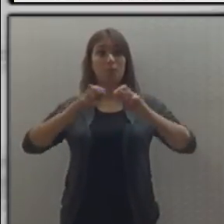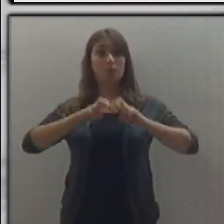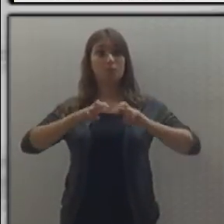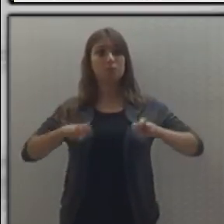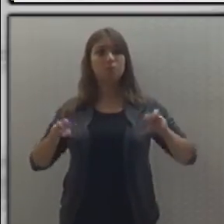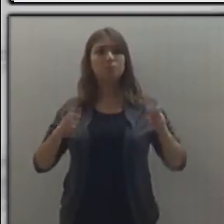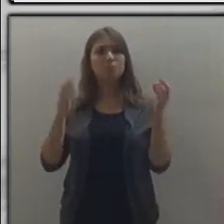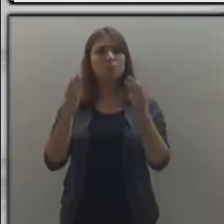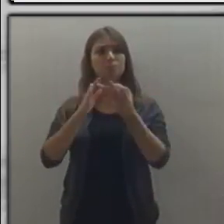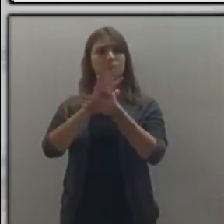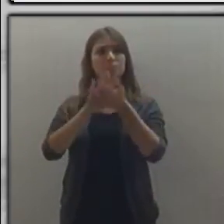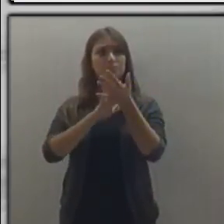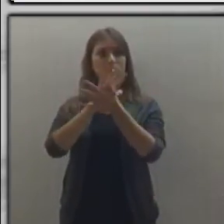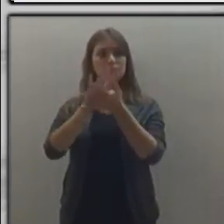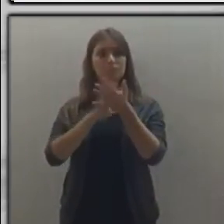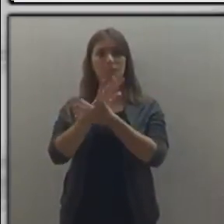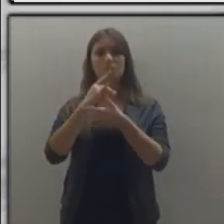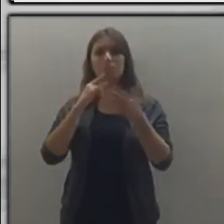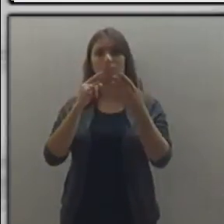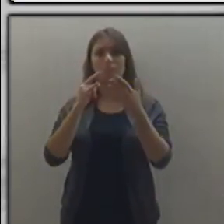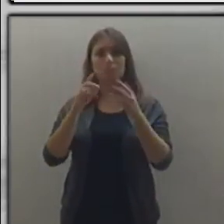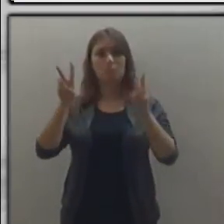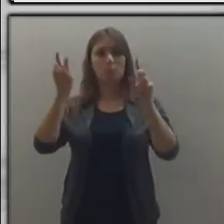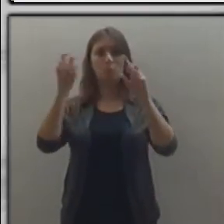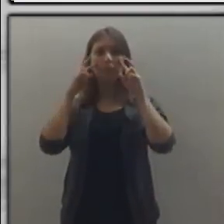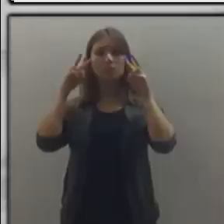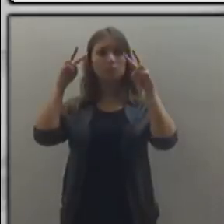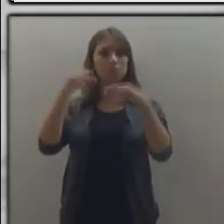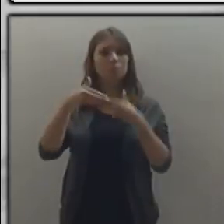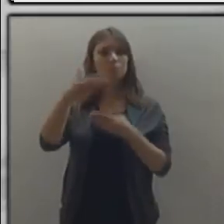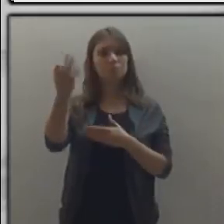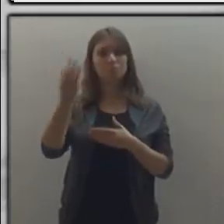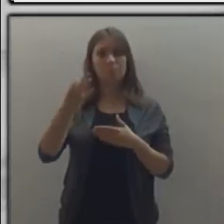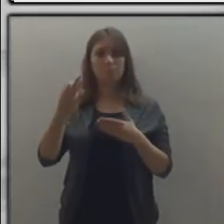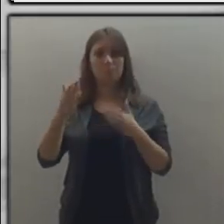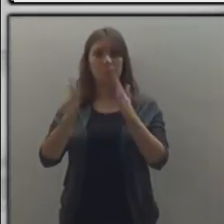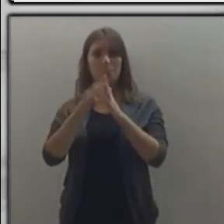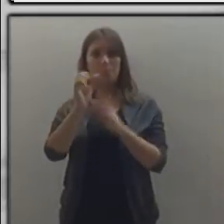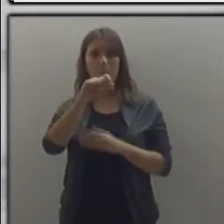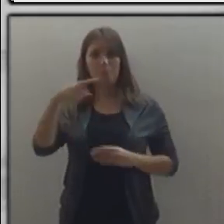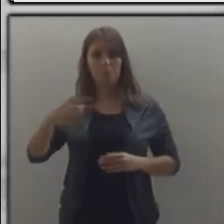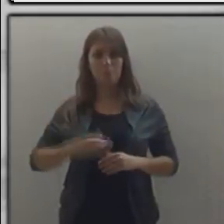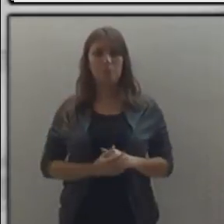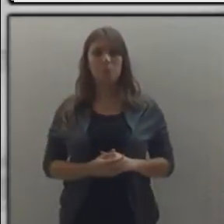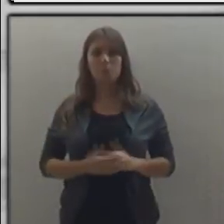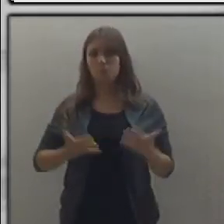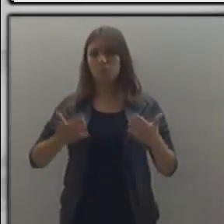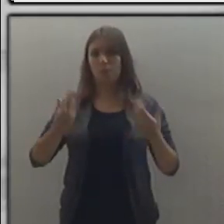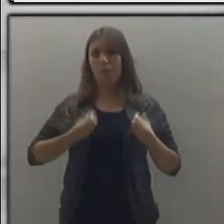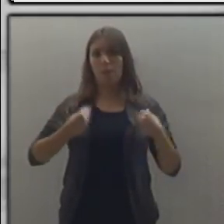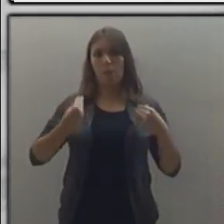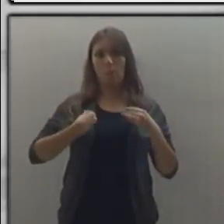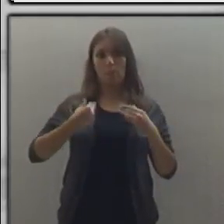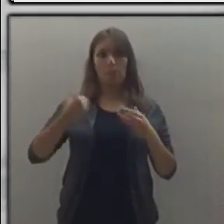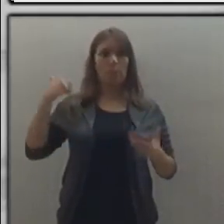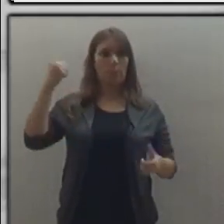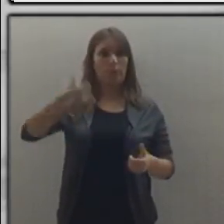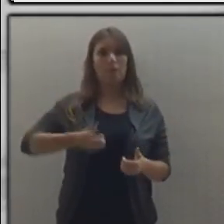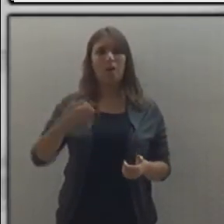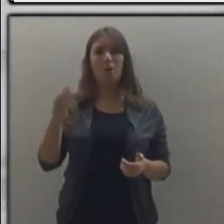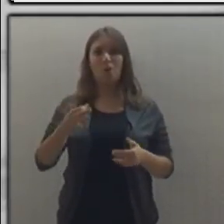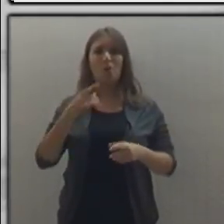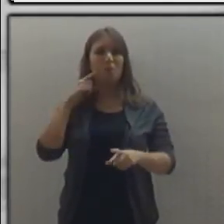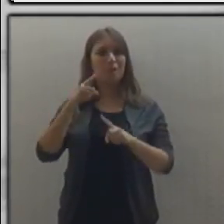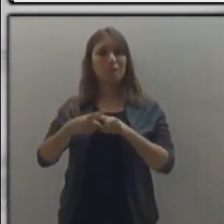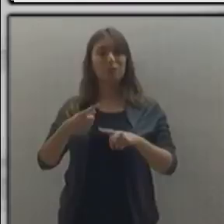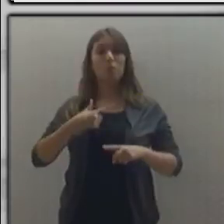en esta mesa vamos a hablar de las nuevas perspectivas sobre la vivienda para toda la vida, o como dice aquí, para envejecer